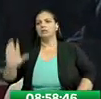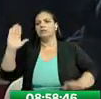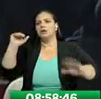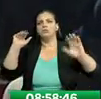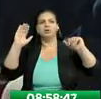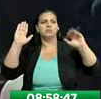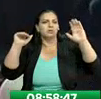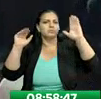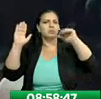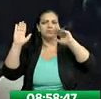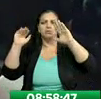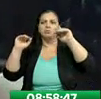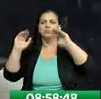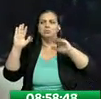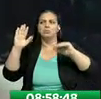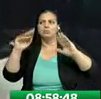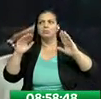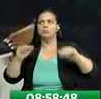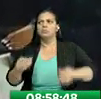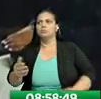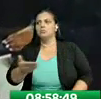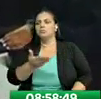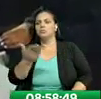educación. Ellos corresponden a la promoción